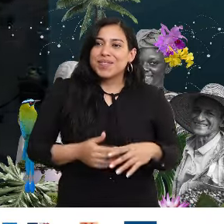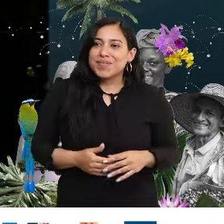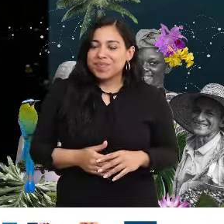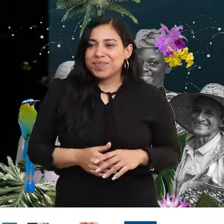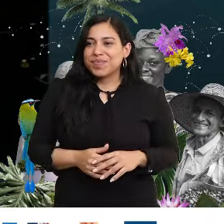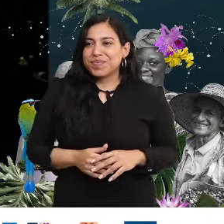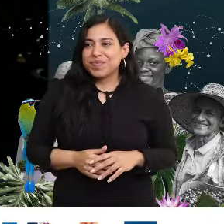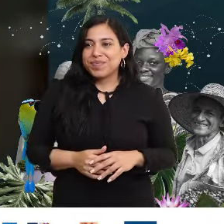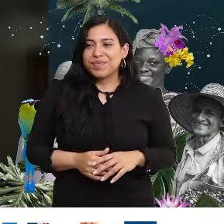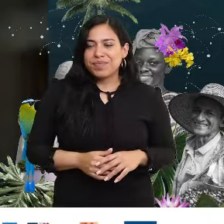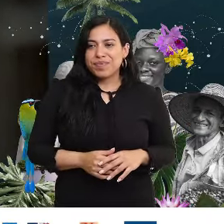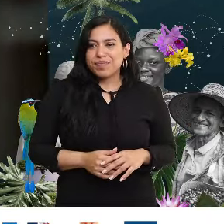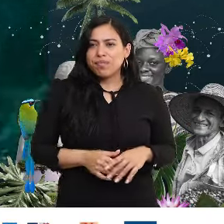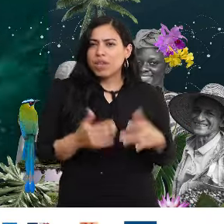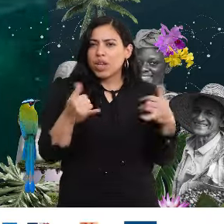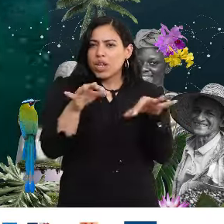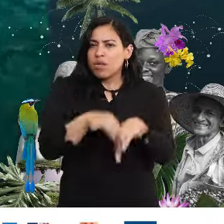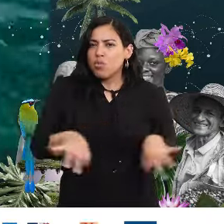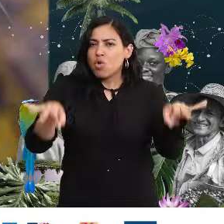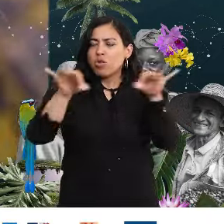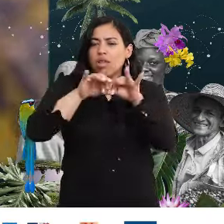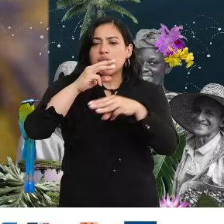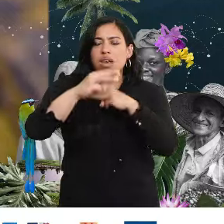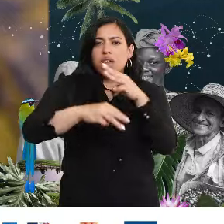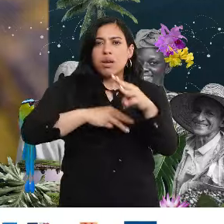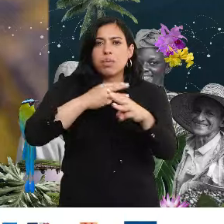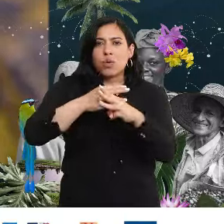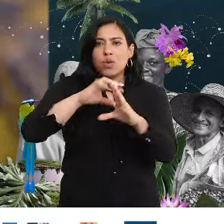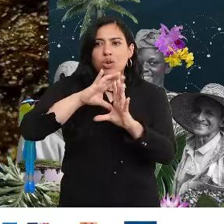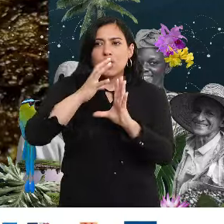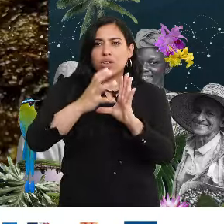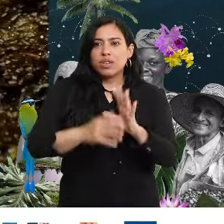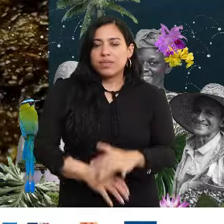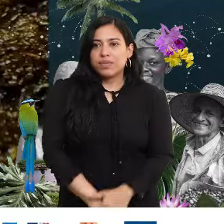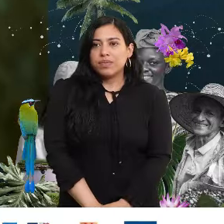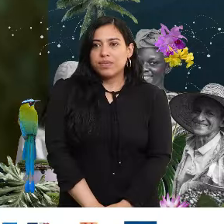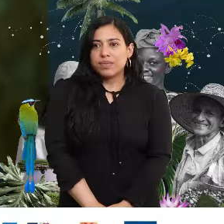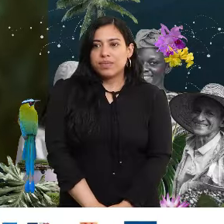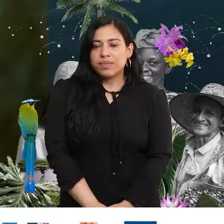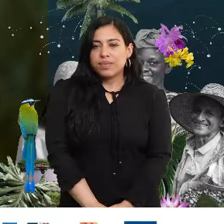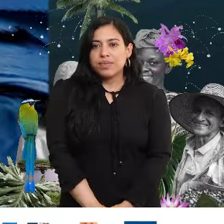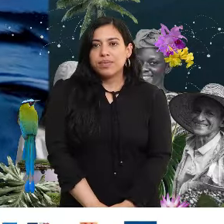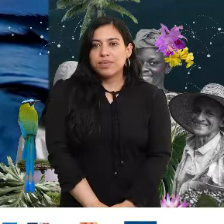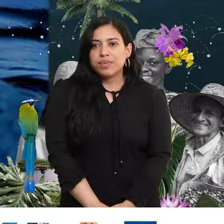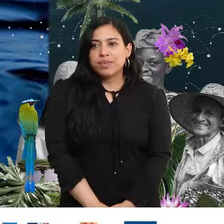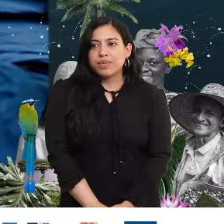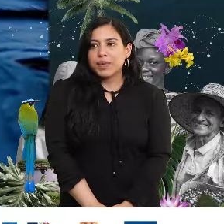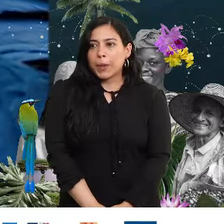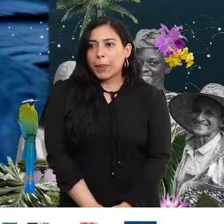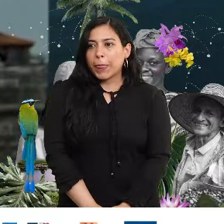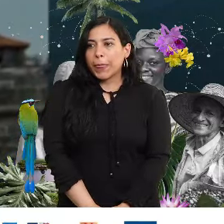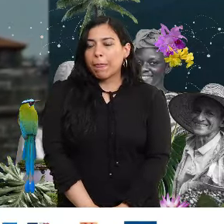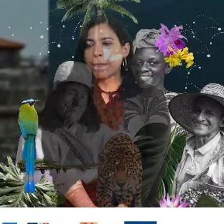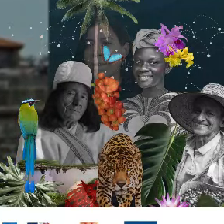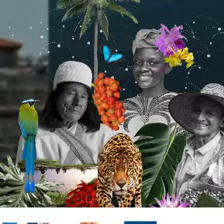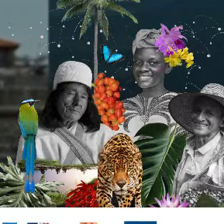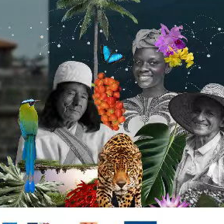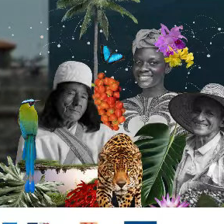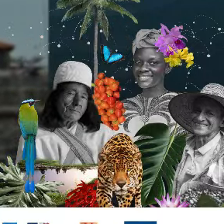Muchas gracias. En un momento crucial para nuestro planeta, Colombia es la sede de la Cumbre Mundial de Biodiversidad,